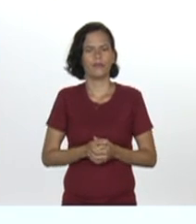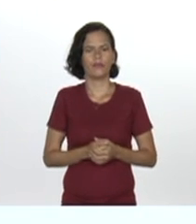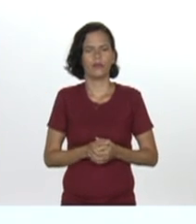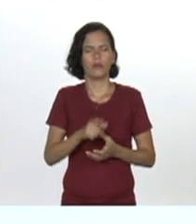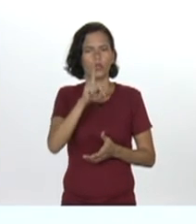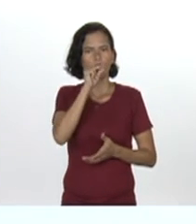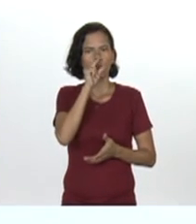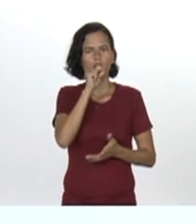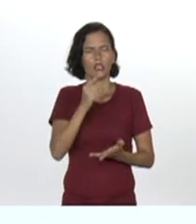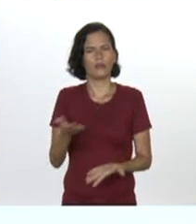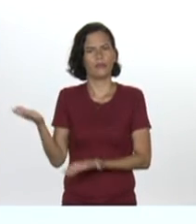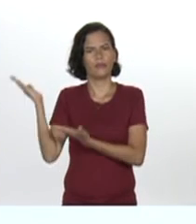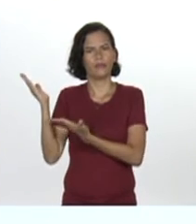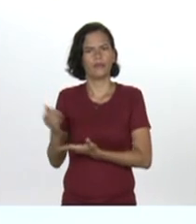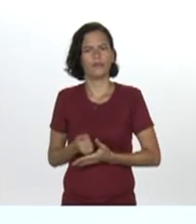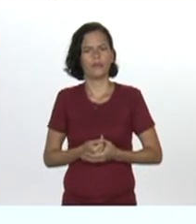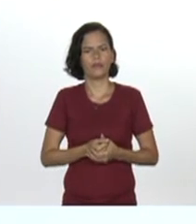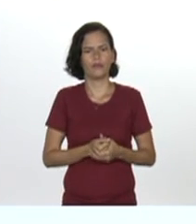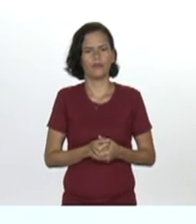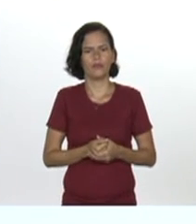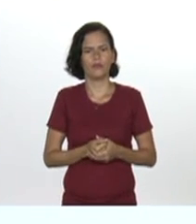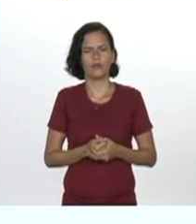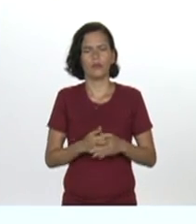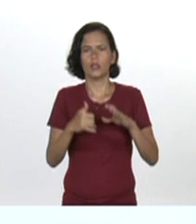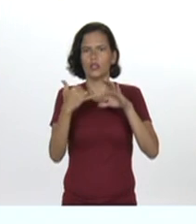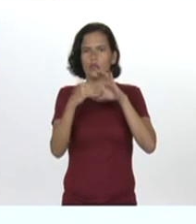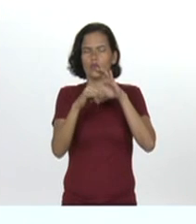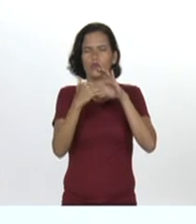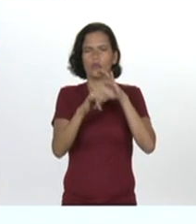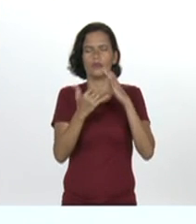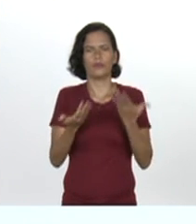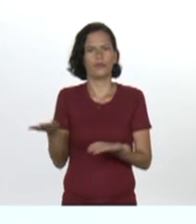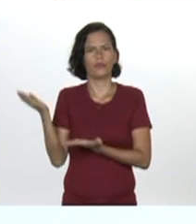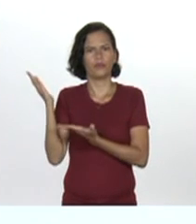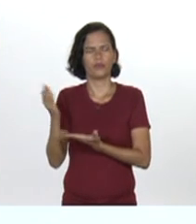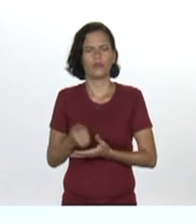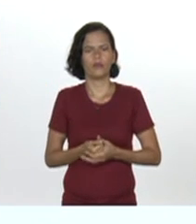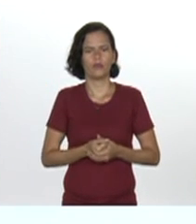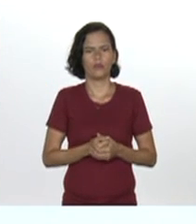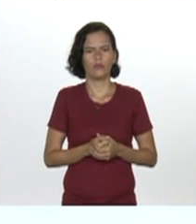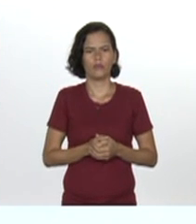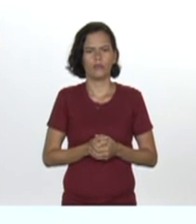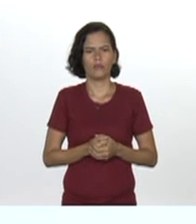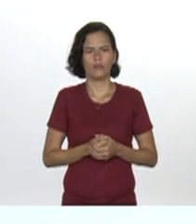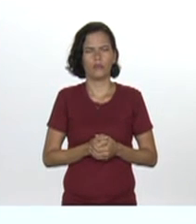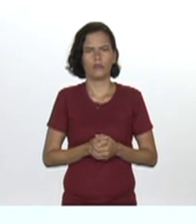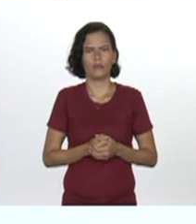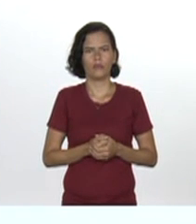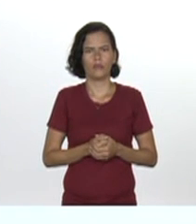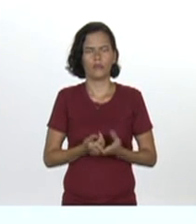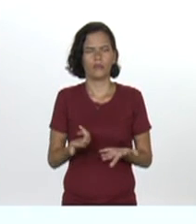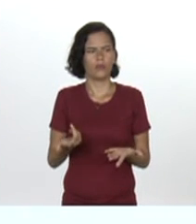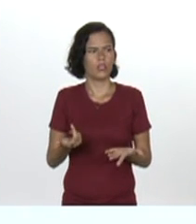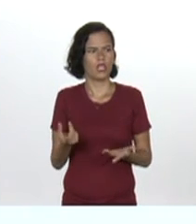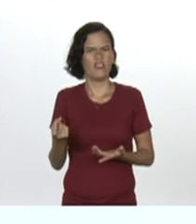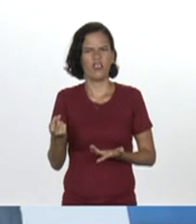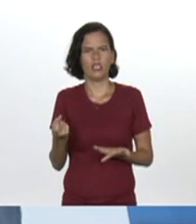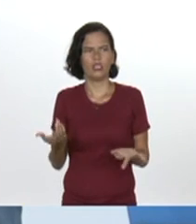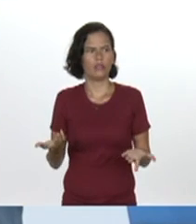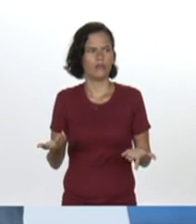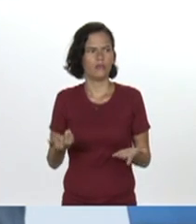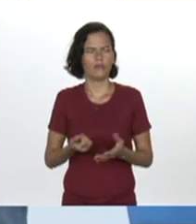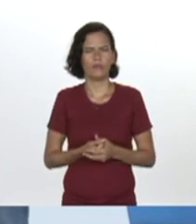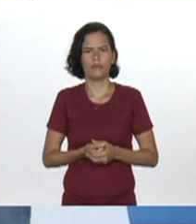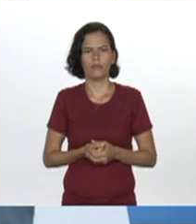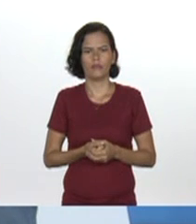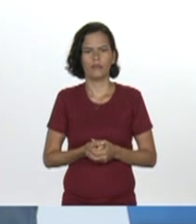en Twitter como @ViveTVOficial1. En nuestro canal de YouTube nos consigues como @ViveTVOficial. Pero, ¿qué más nos falta,